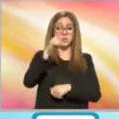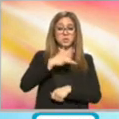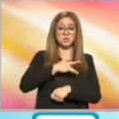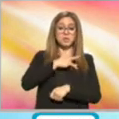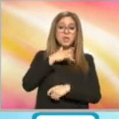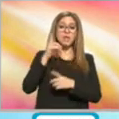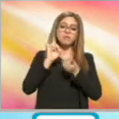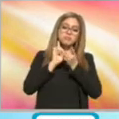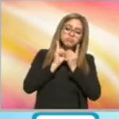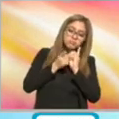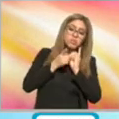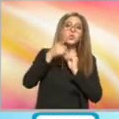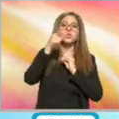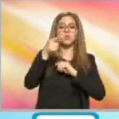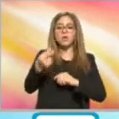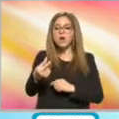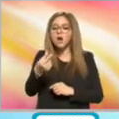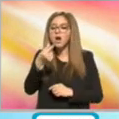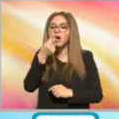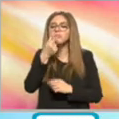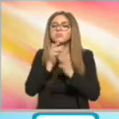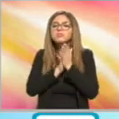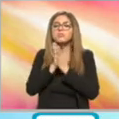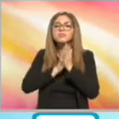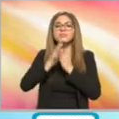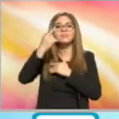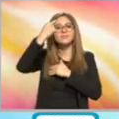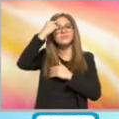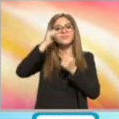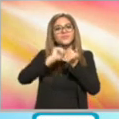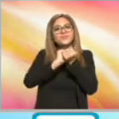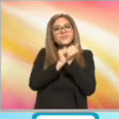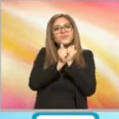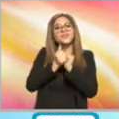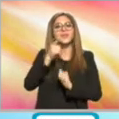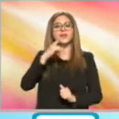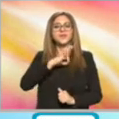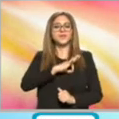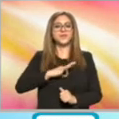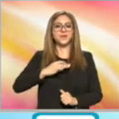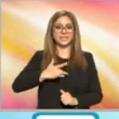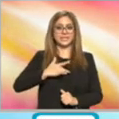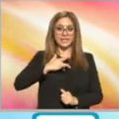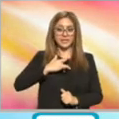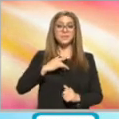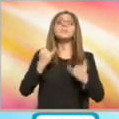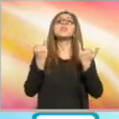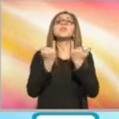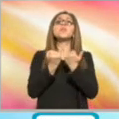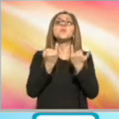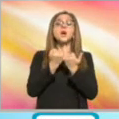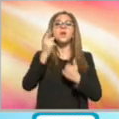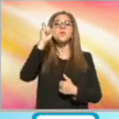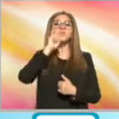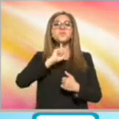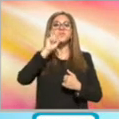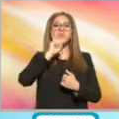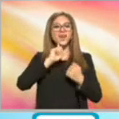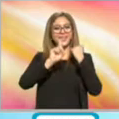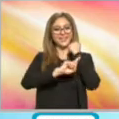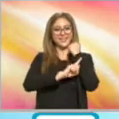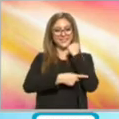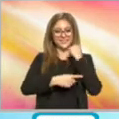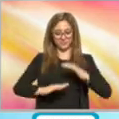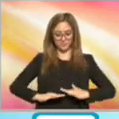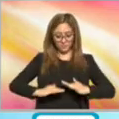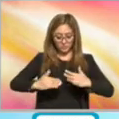una maravilla. Dicen que libera endorfinas, que Claro, es la droga de la felicidad, le dicen. Sí, sí, sí. Las señoras embarazadas que se les baja la presión, un chocolatito,